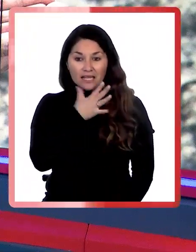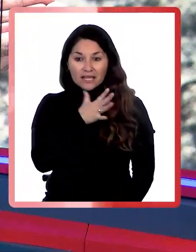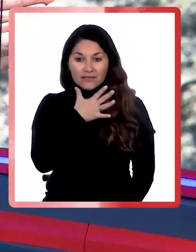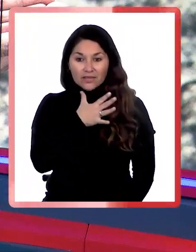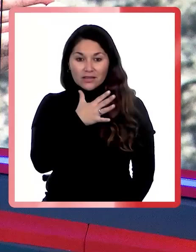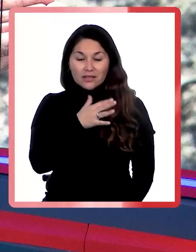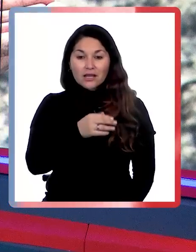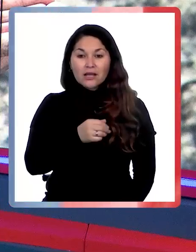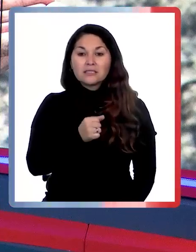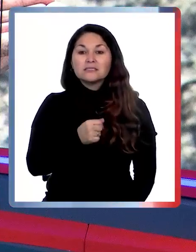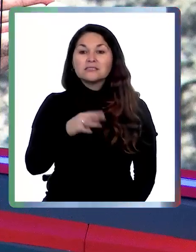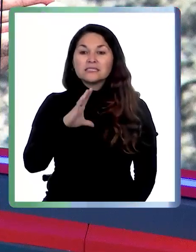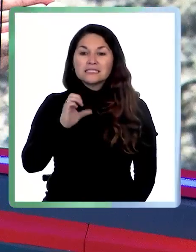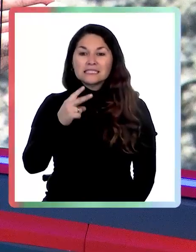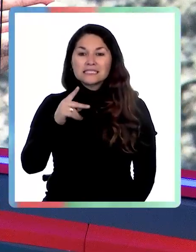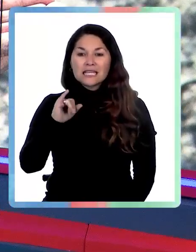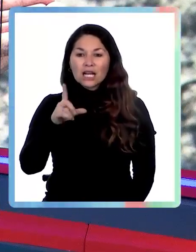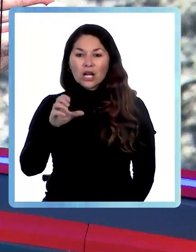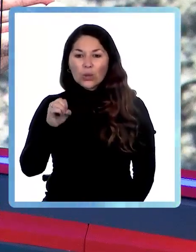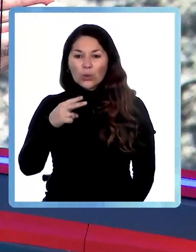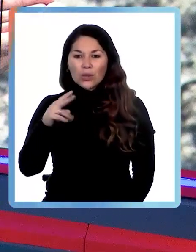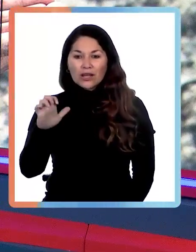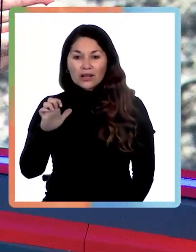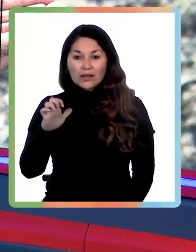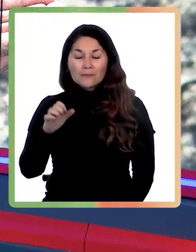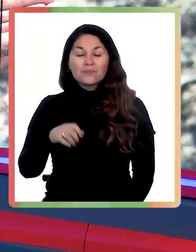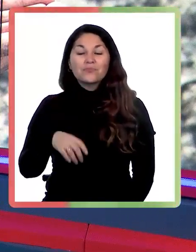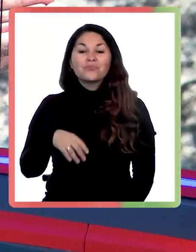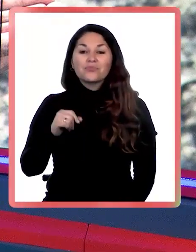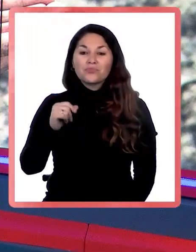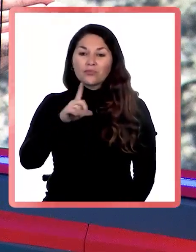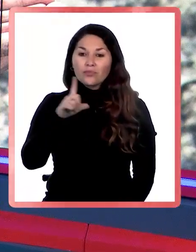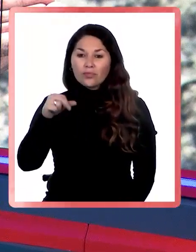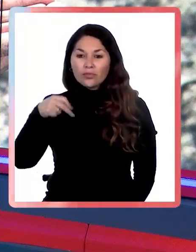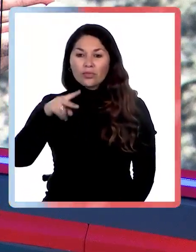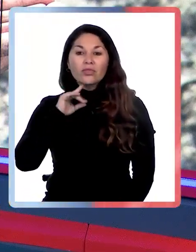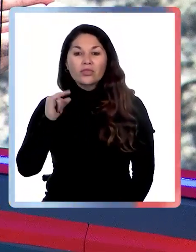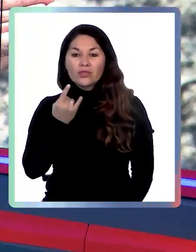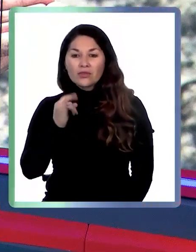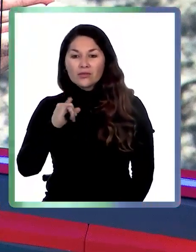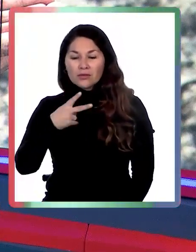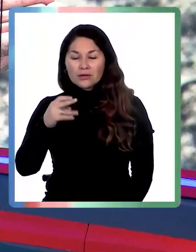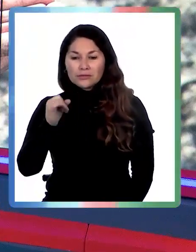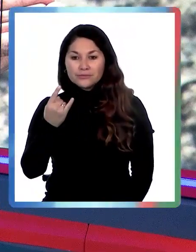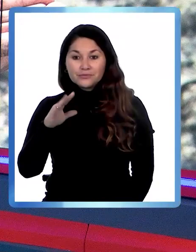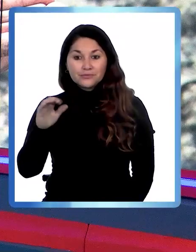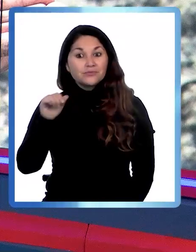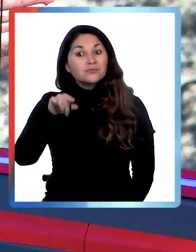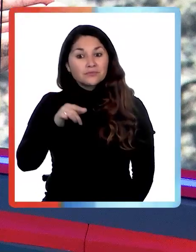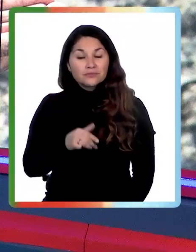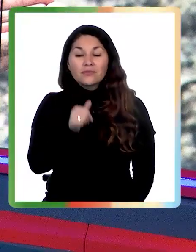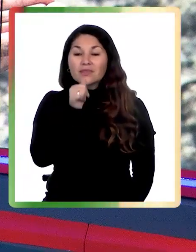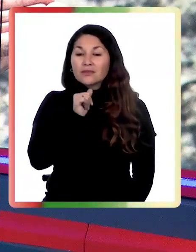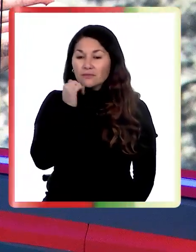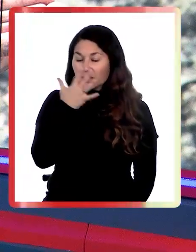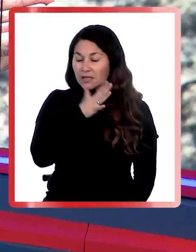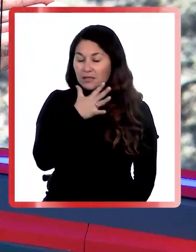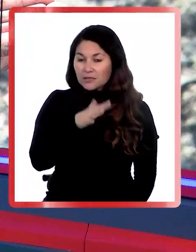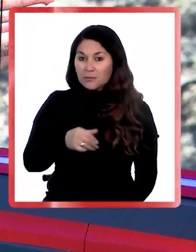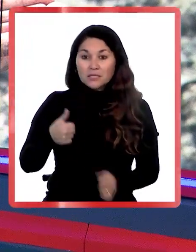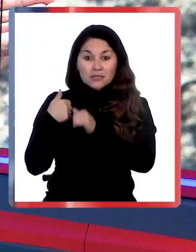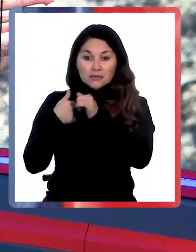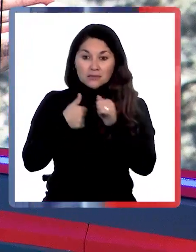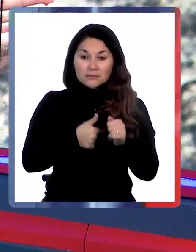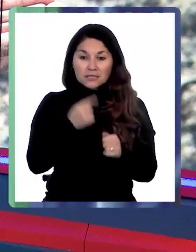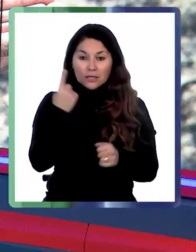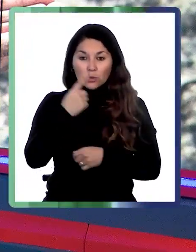chiloé y ocho comunas de la provincia de yanquihue la medida Busca prestar atención a la situación hídrica que se vive en la zona y